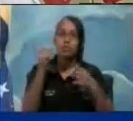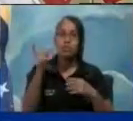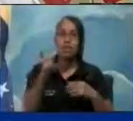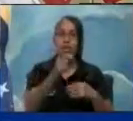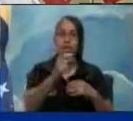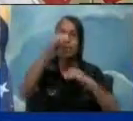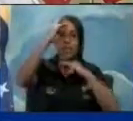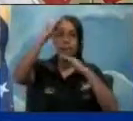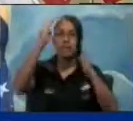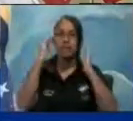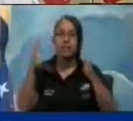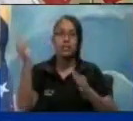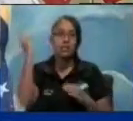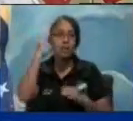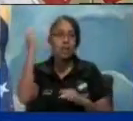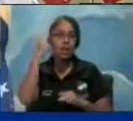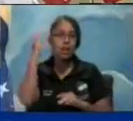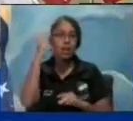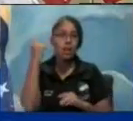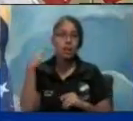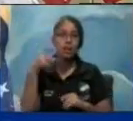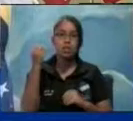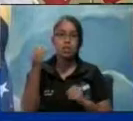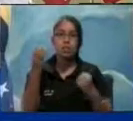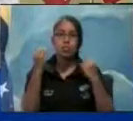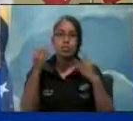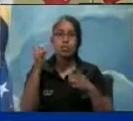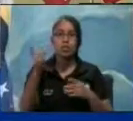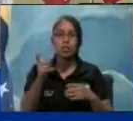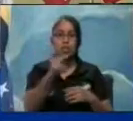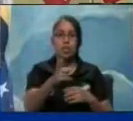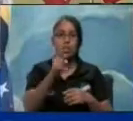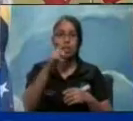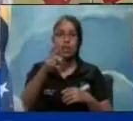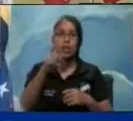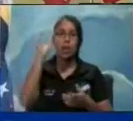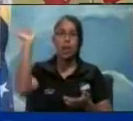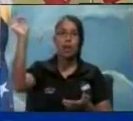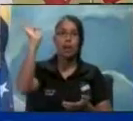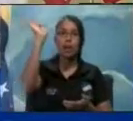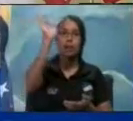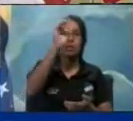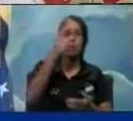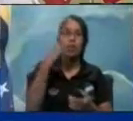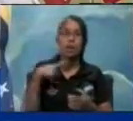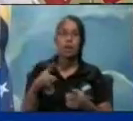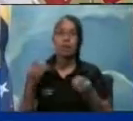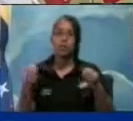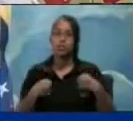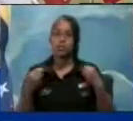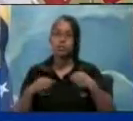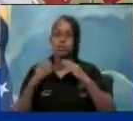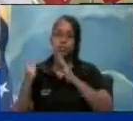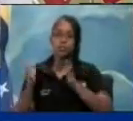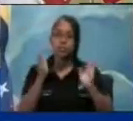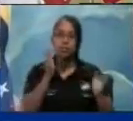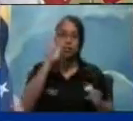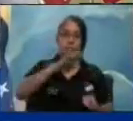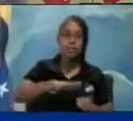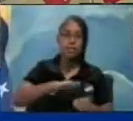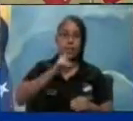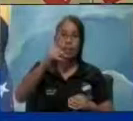atenta a la radio, hay mucha gente atenta en la campaña, hay vecinos que están